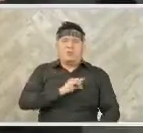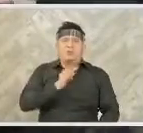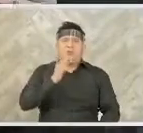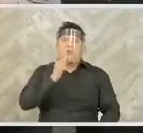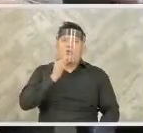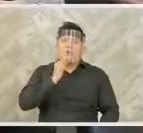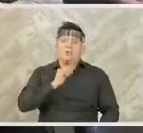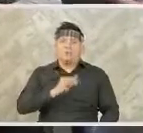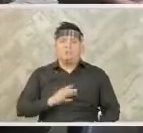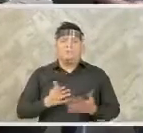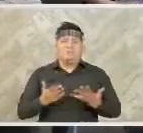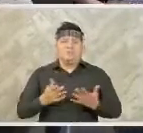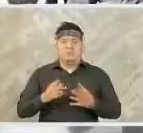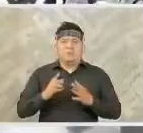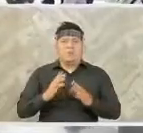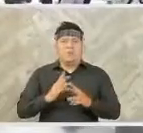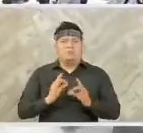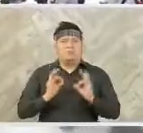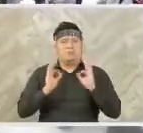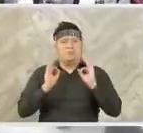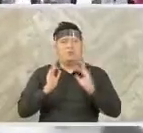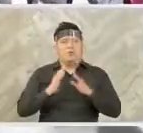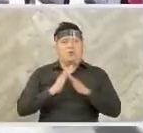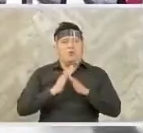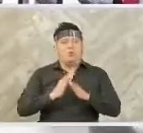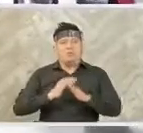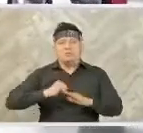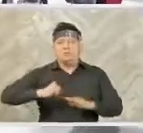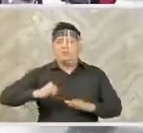Yáñez en esa protección y en esa garantía de derechos.